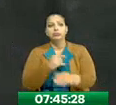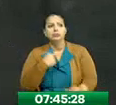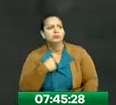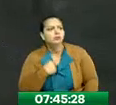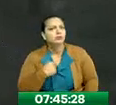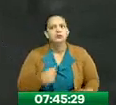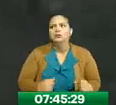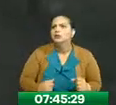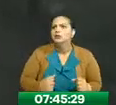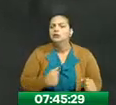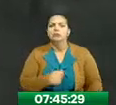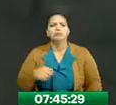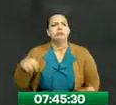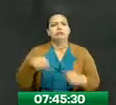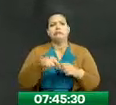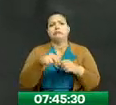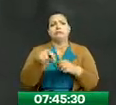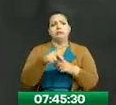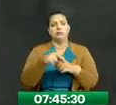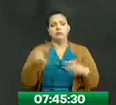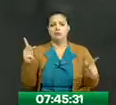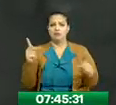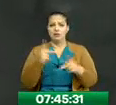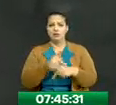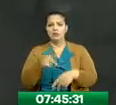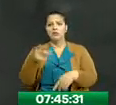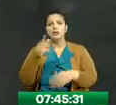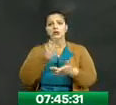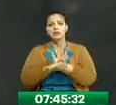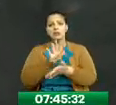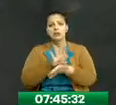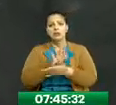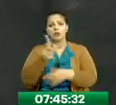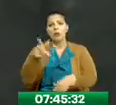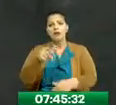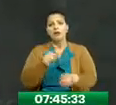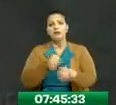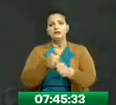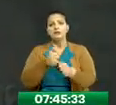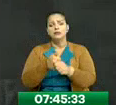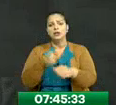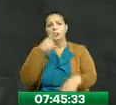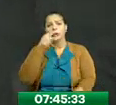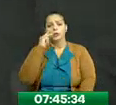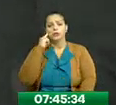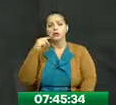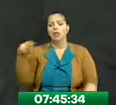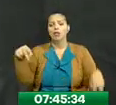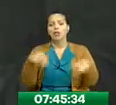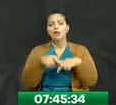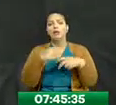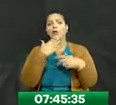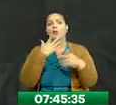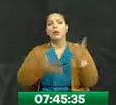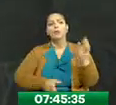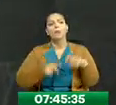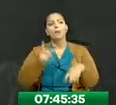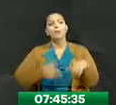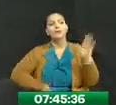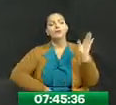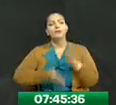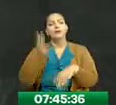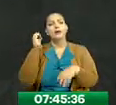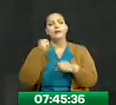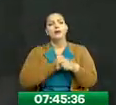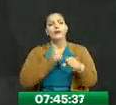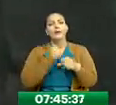es muy peligrosa para los muchachos que bajan de la escuela, muchos jóvenes y señores que bajan de trabajo. Entonces es bastante